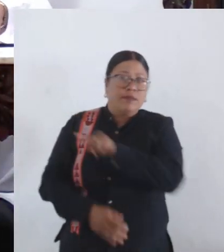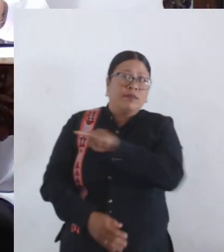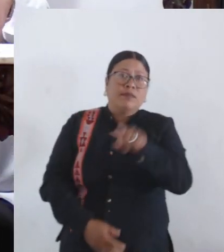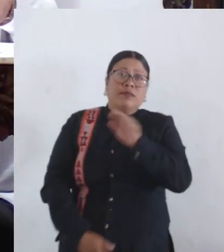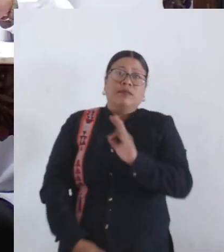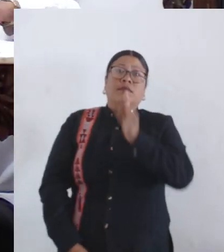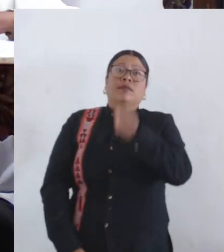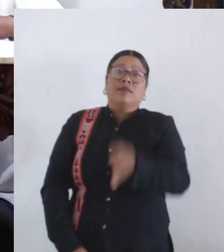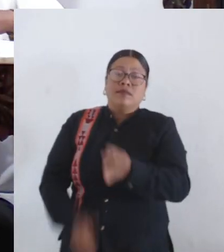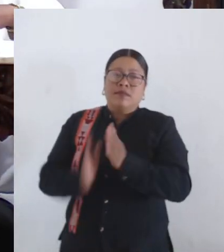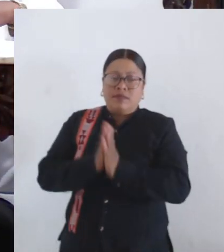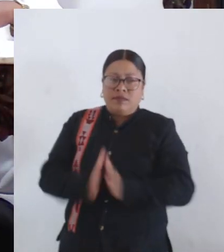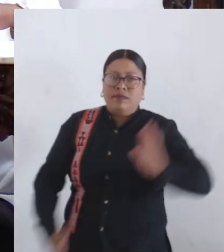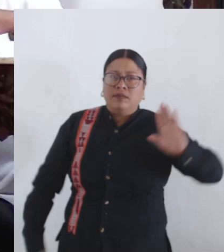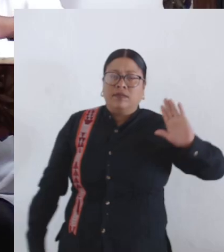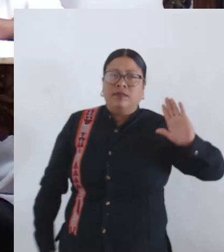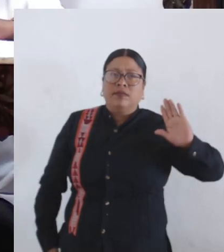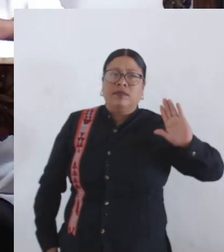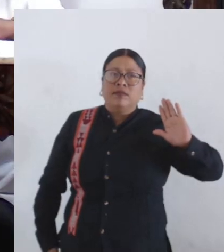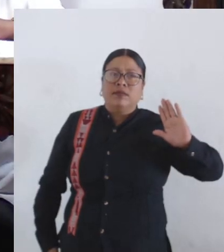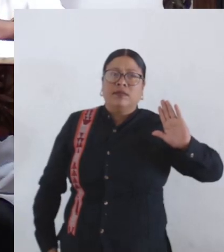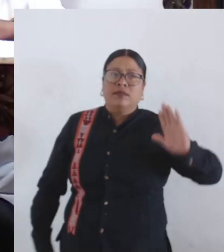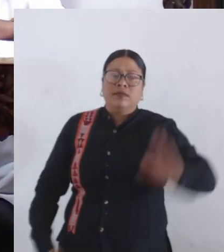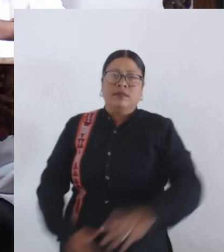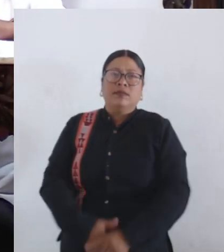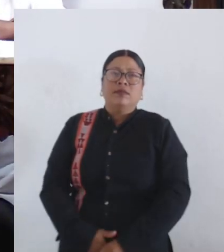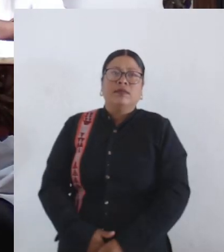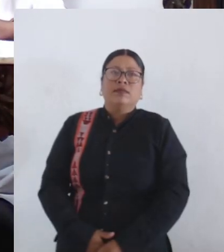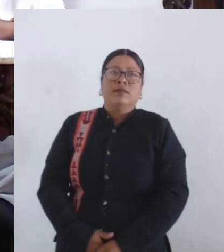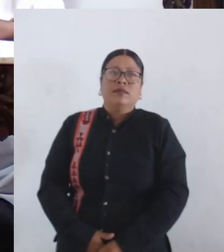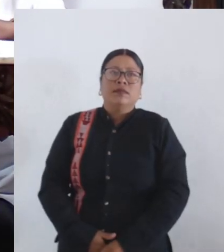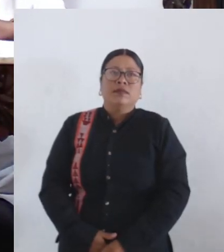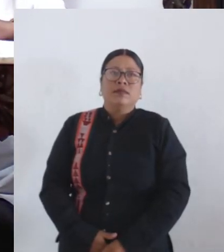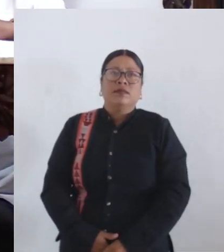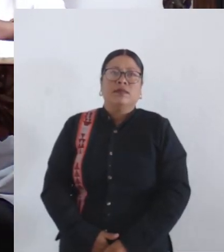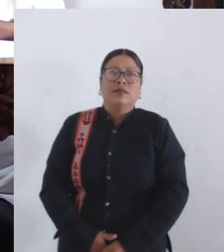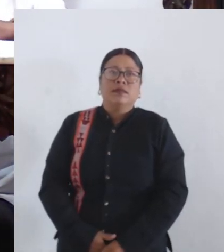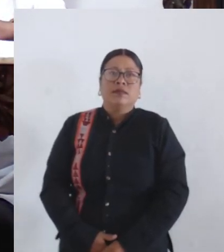cuenta. Quienes estén a favor de la aprobación, sírvanse levantar la mano.